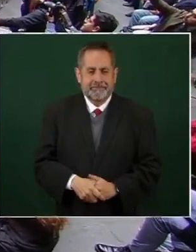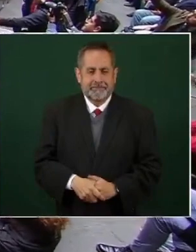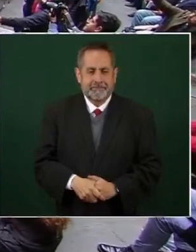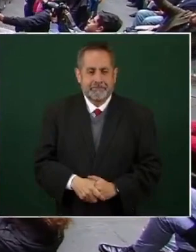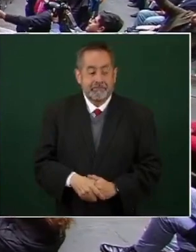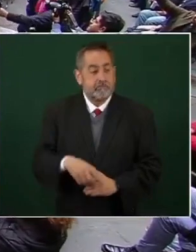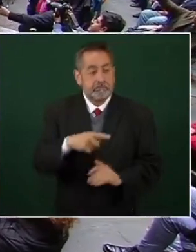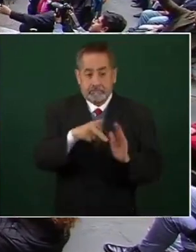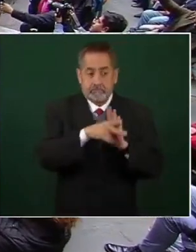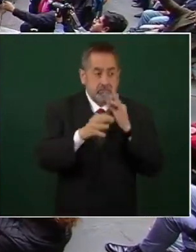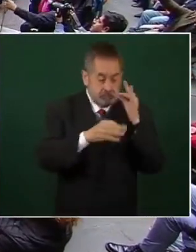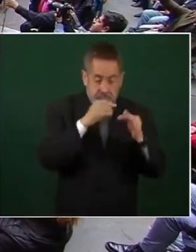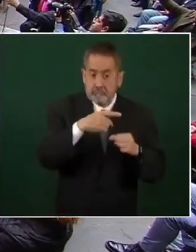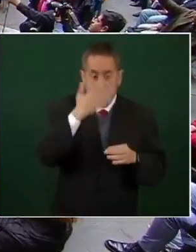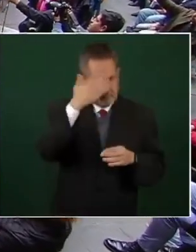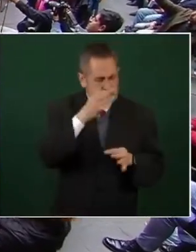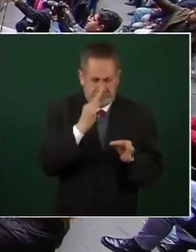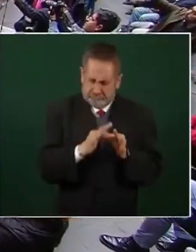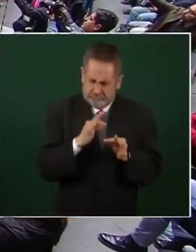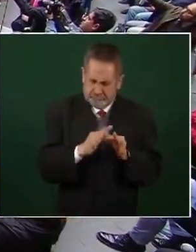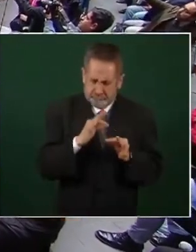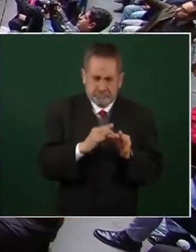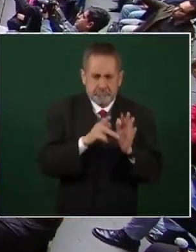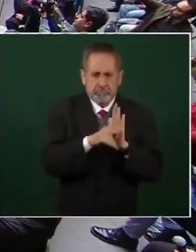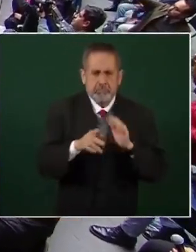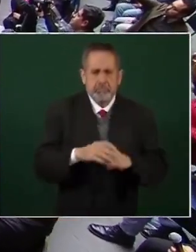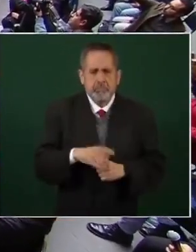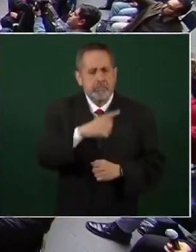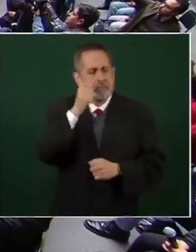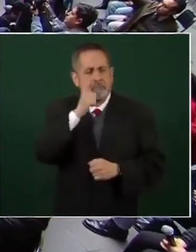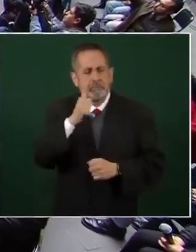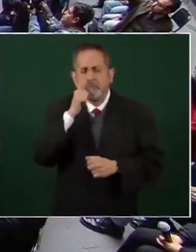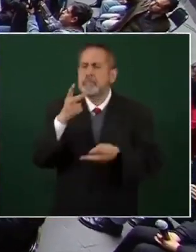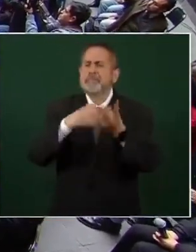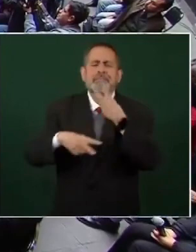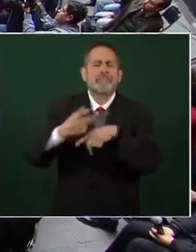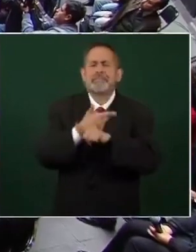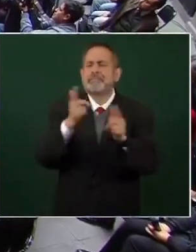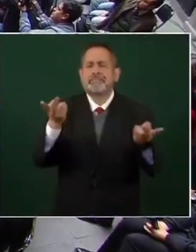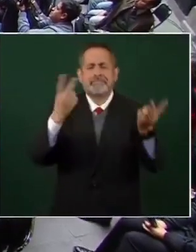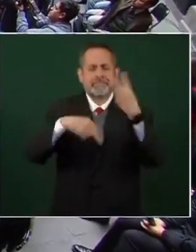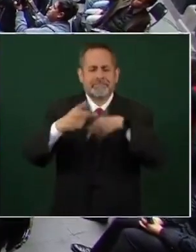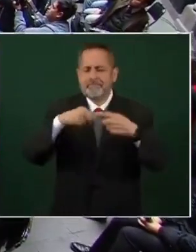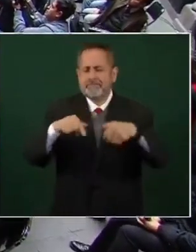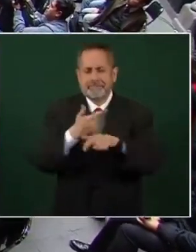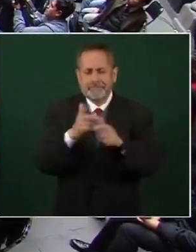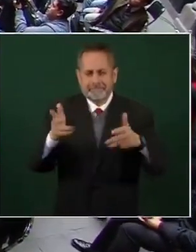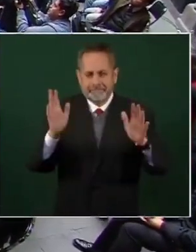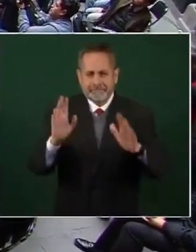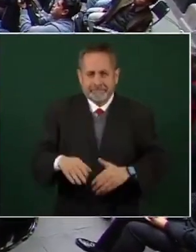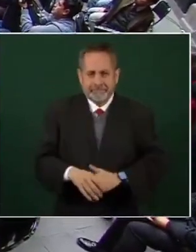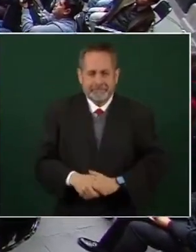Es periodista la señora. Pero aquí viene cualquiera, no hay problema de nada.